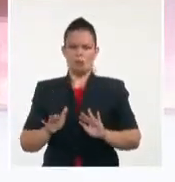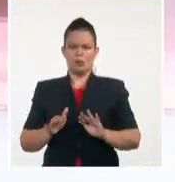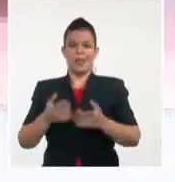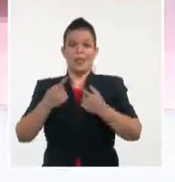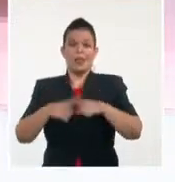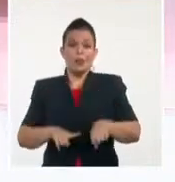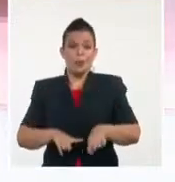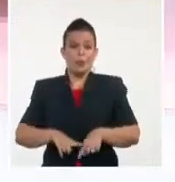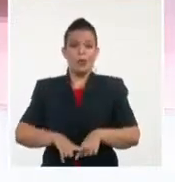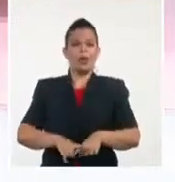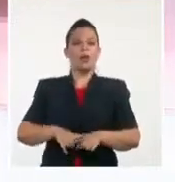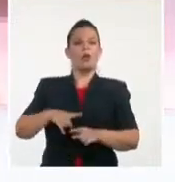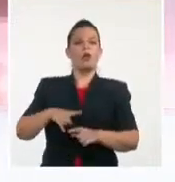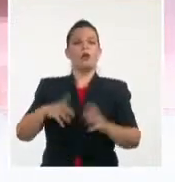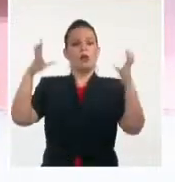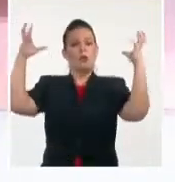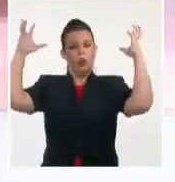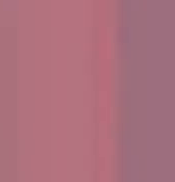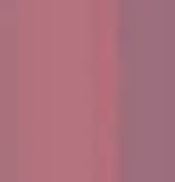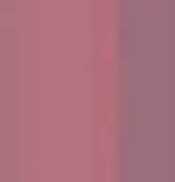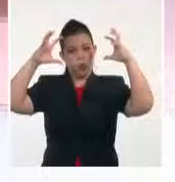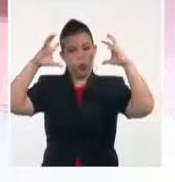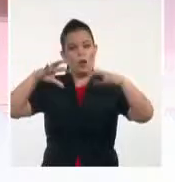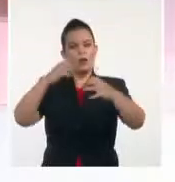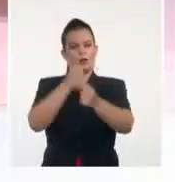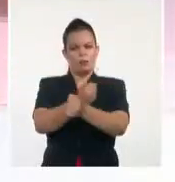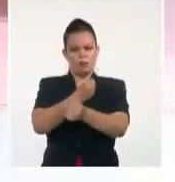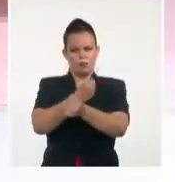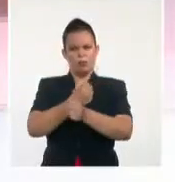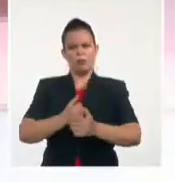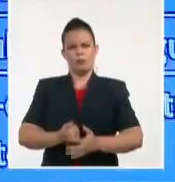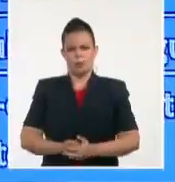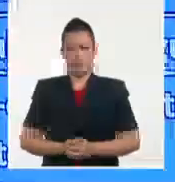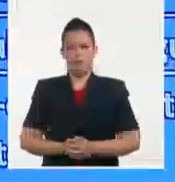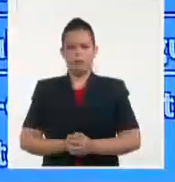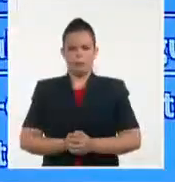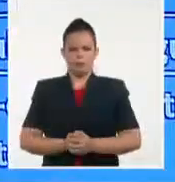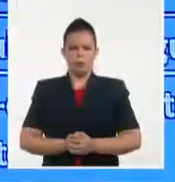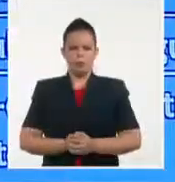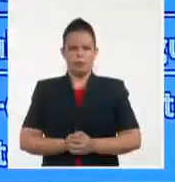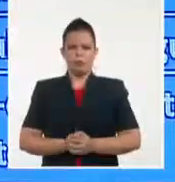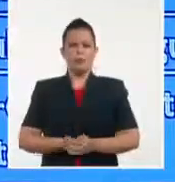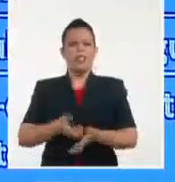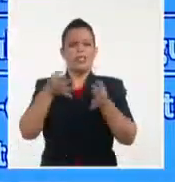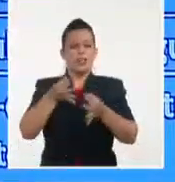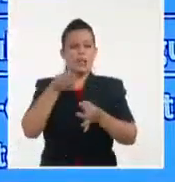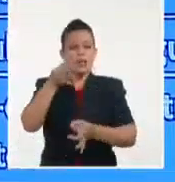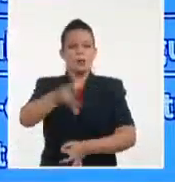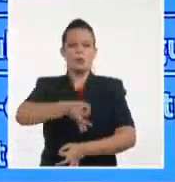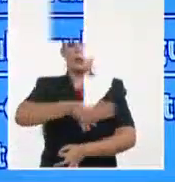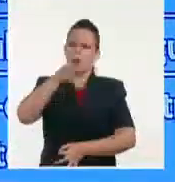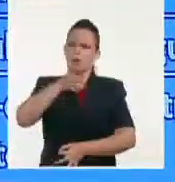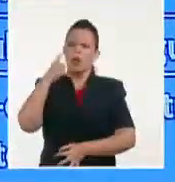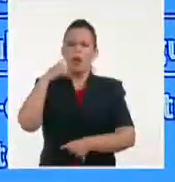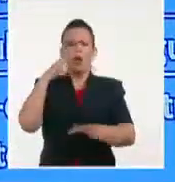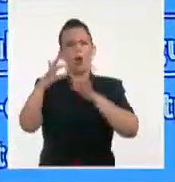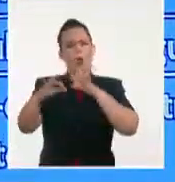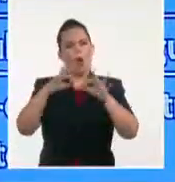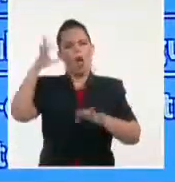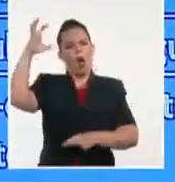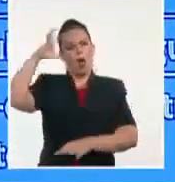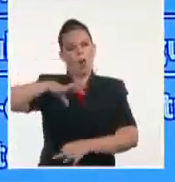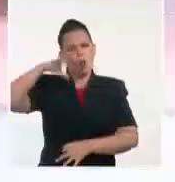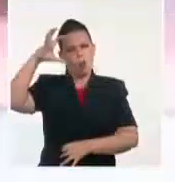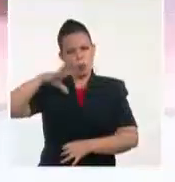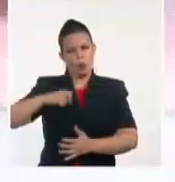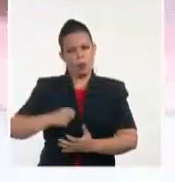era un factor muy peligroso, y precisamente alertábamos con relación a la lluvia. Así que, bueno, vemos